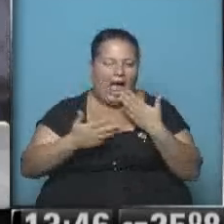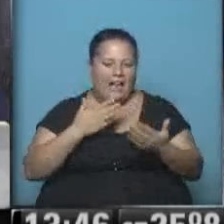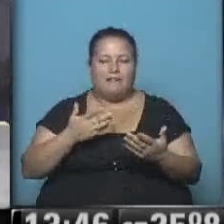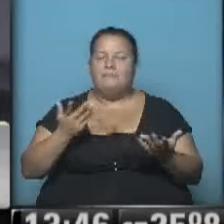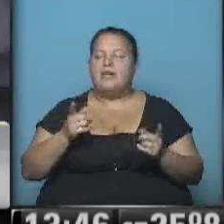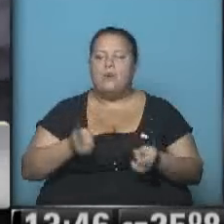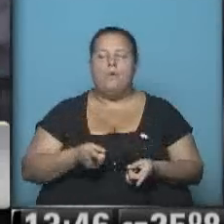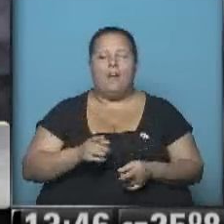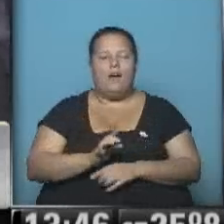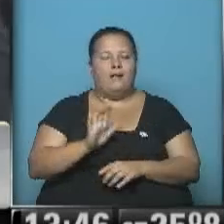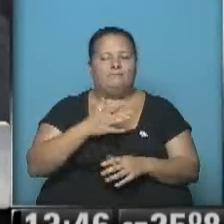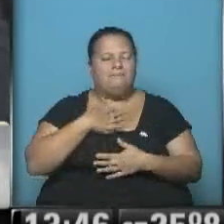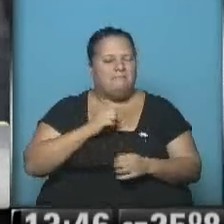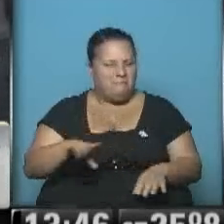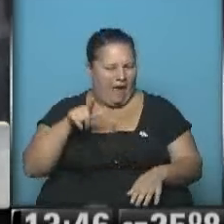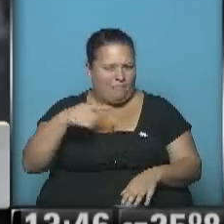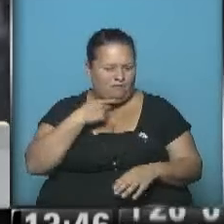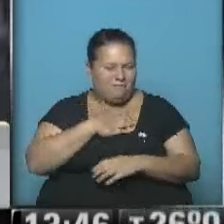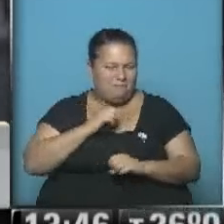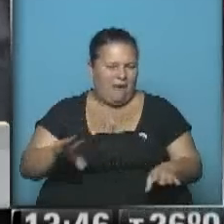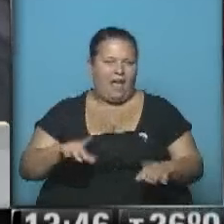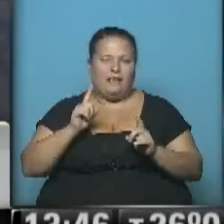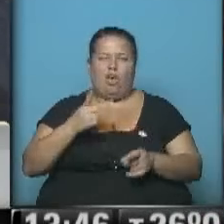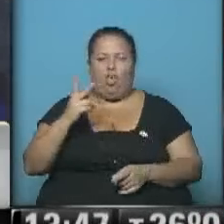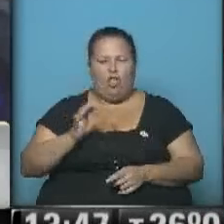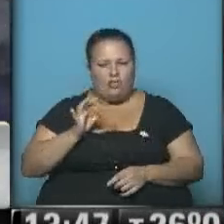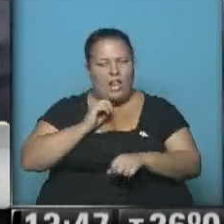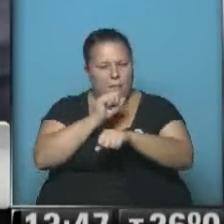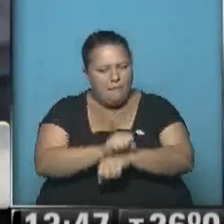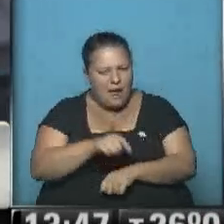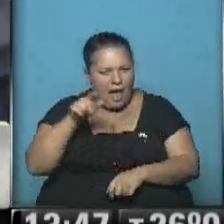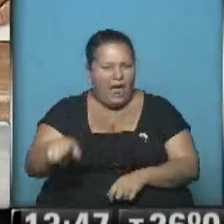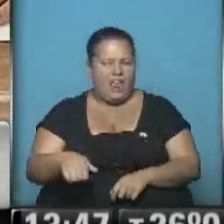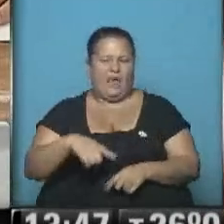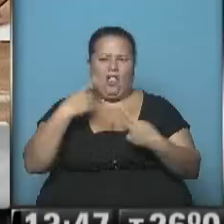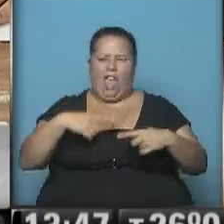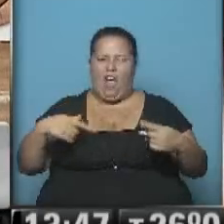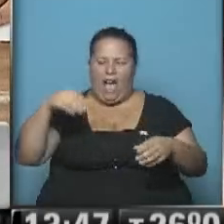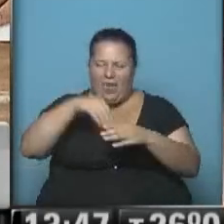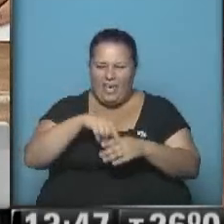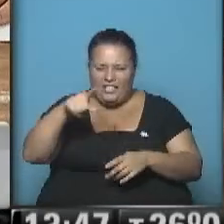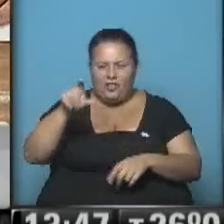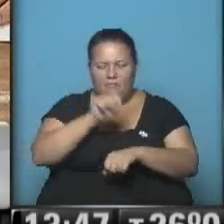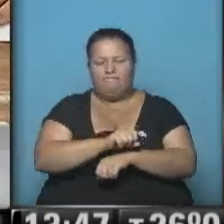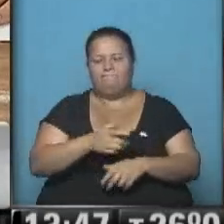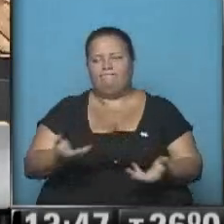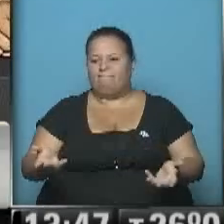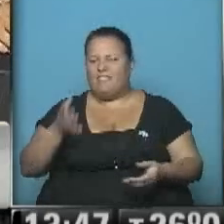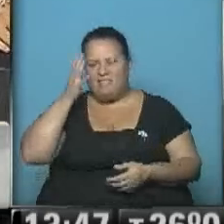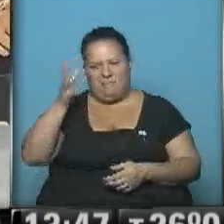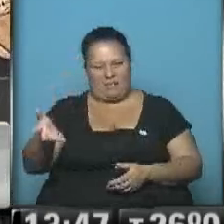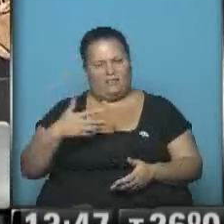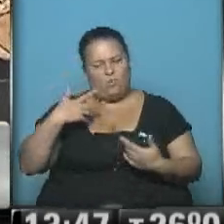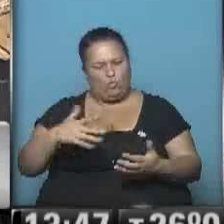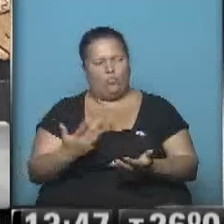pero está mal ese chico. También 2 años estar preso ahí, con todo lo que le pasó ahí adentro del penal, demasiado